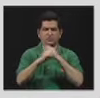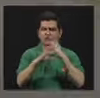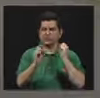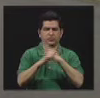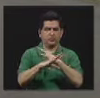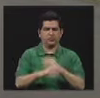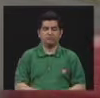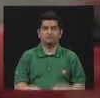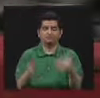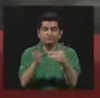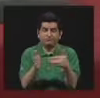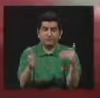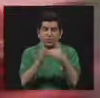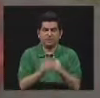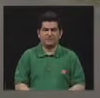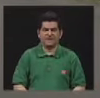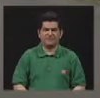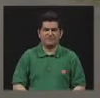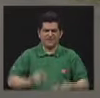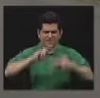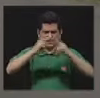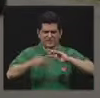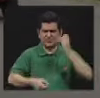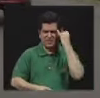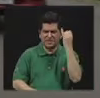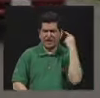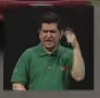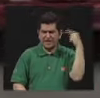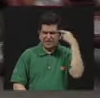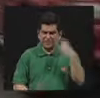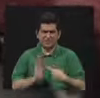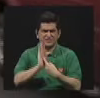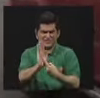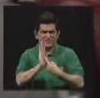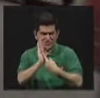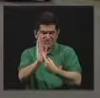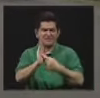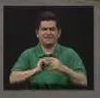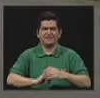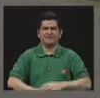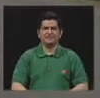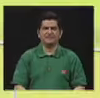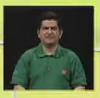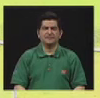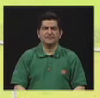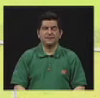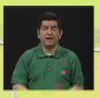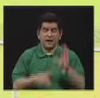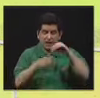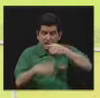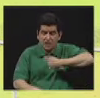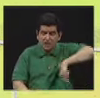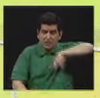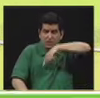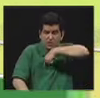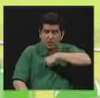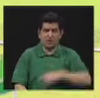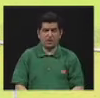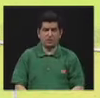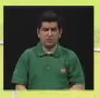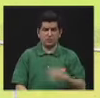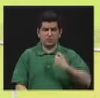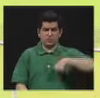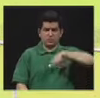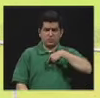enviados. Una vez más, las contradicciones en el discurso del gobierno se hacen presentes. Tomarnos en cuenta, tomar en